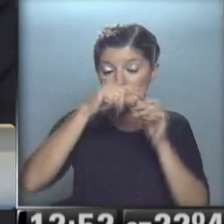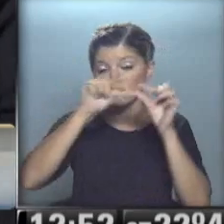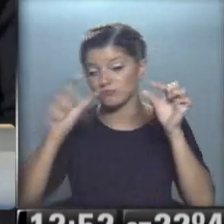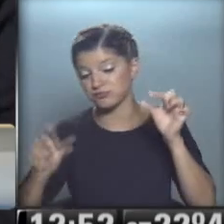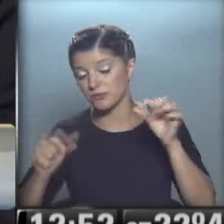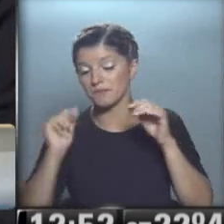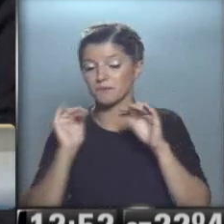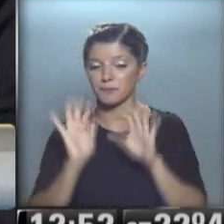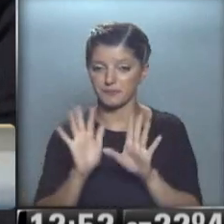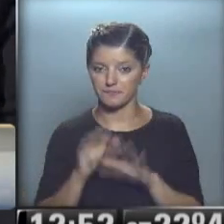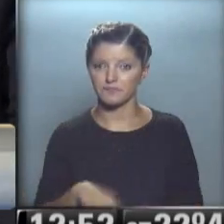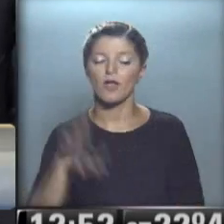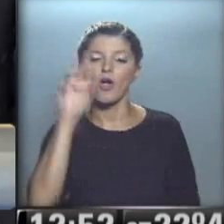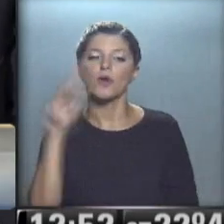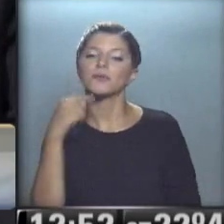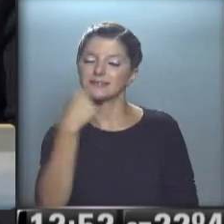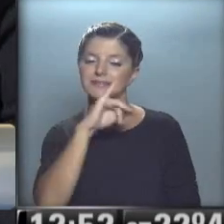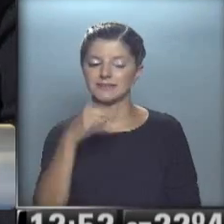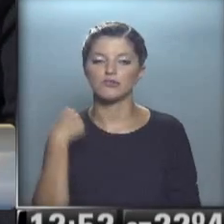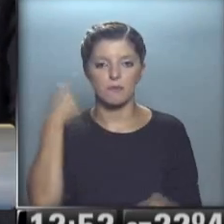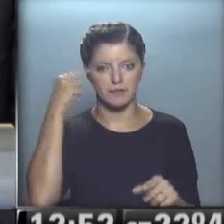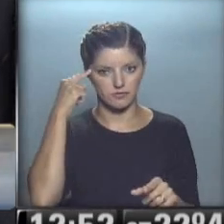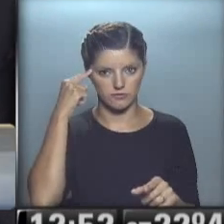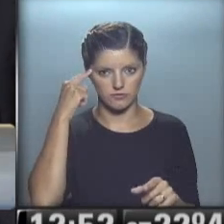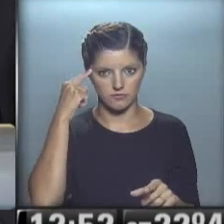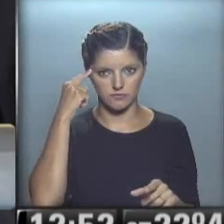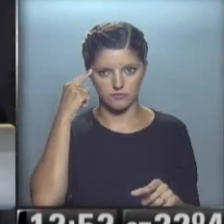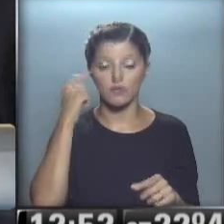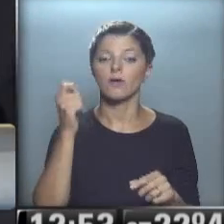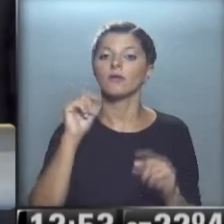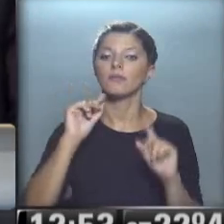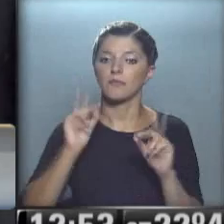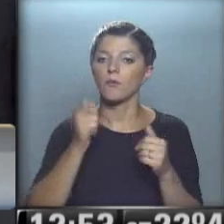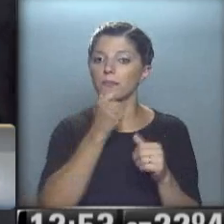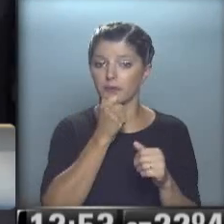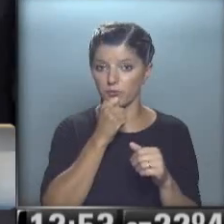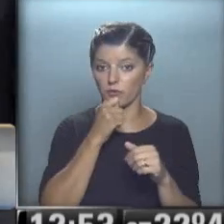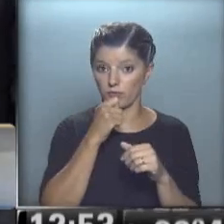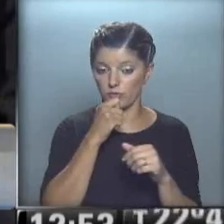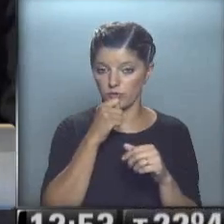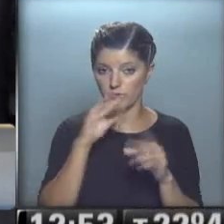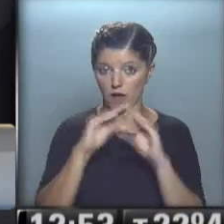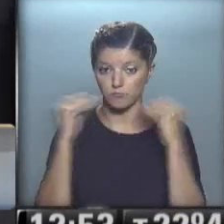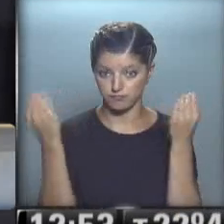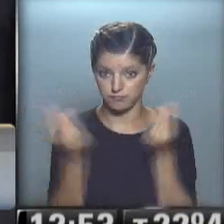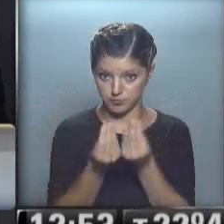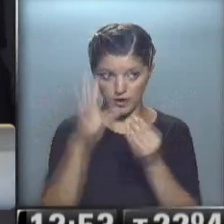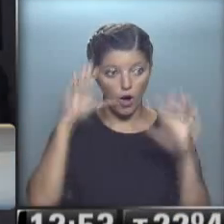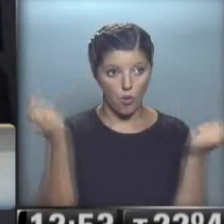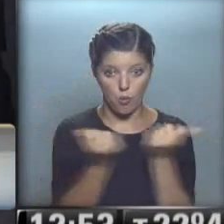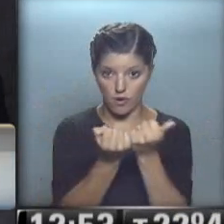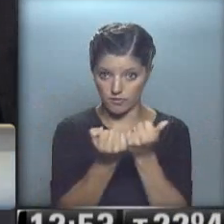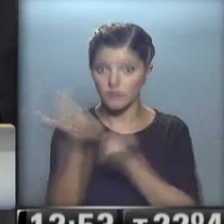da la Me parece que ya es una línea que cuando las resoluciones se toman en forma compartida